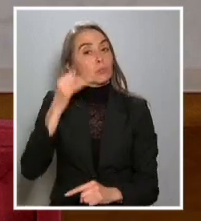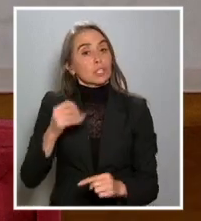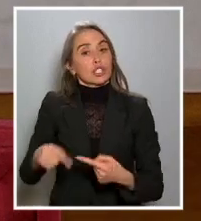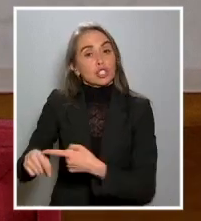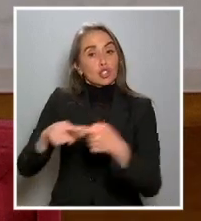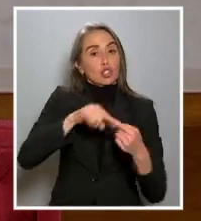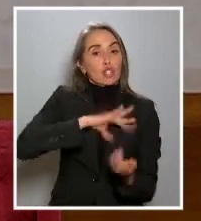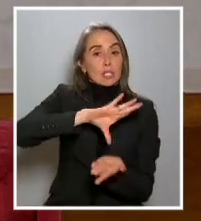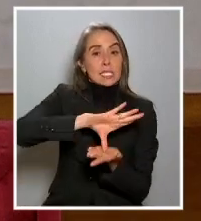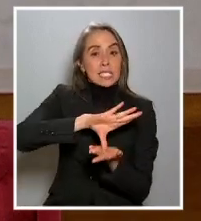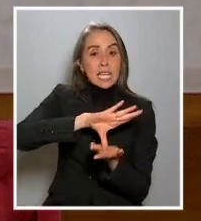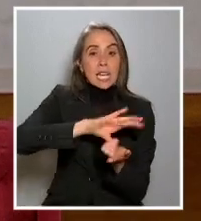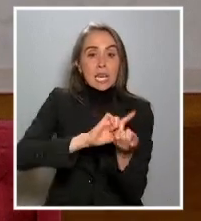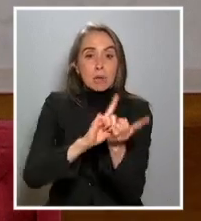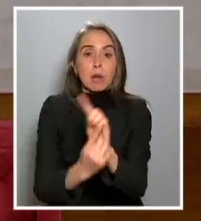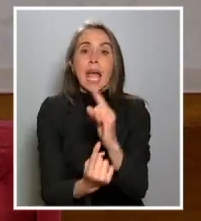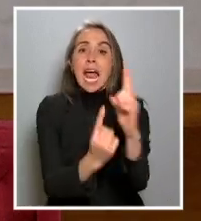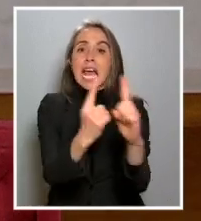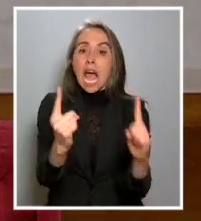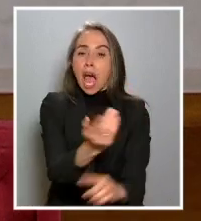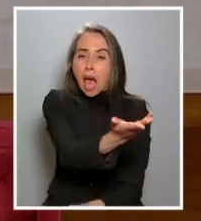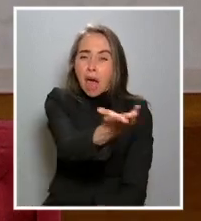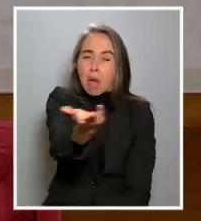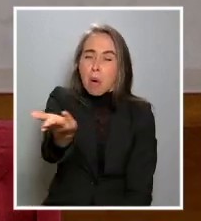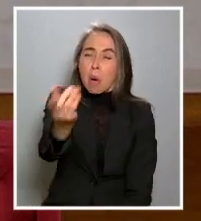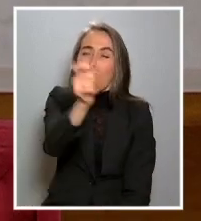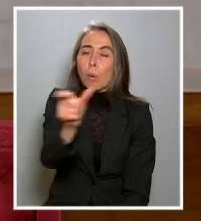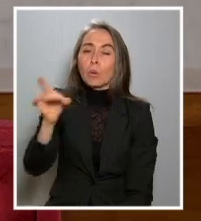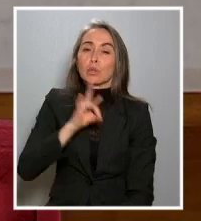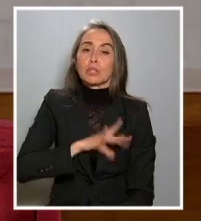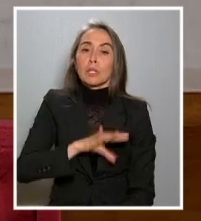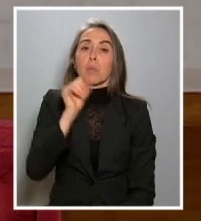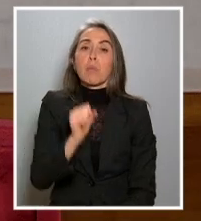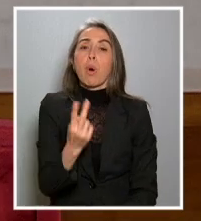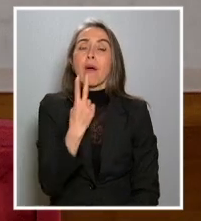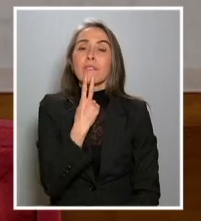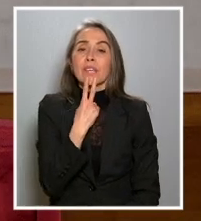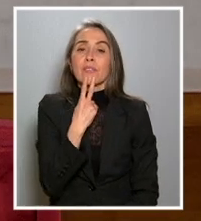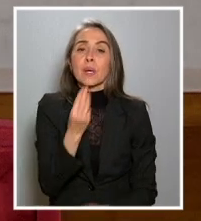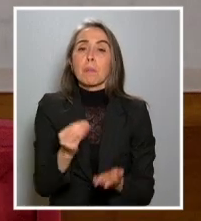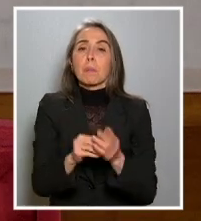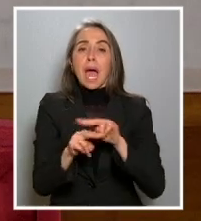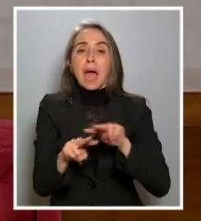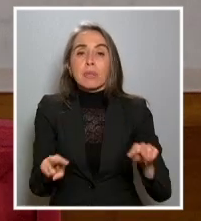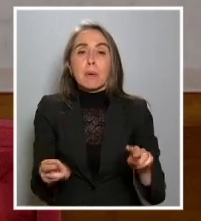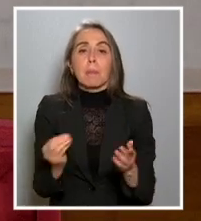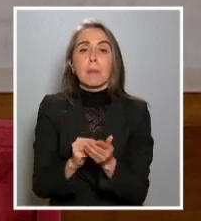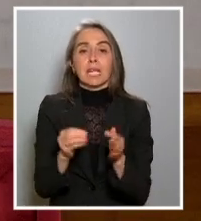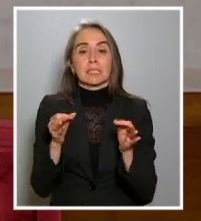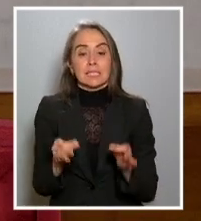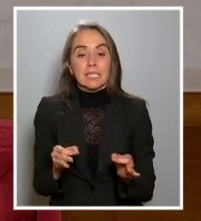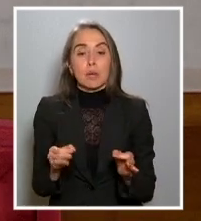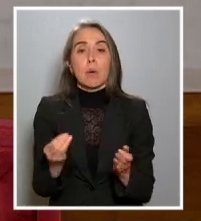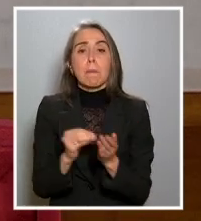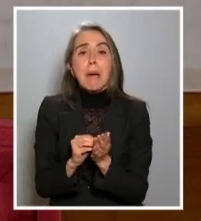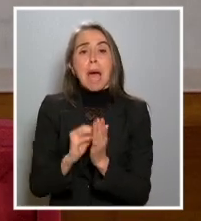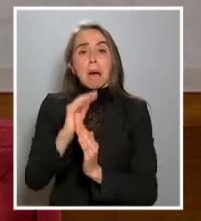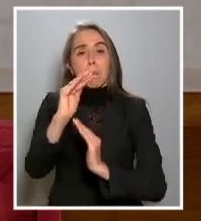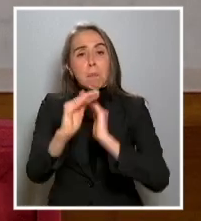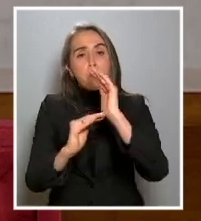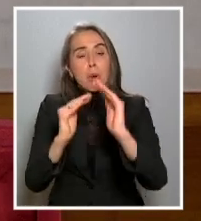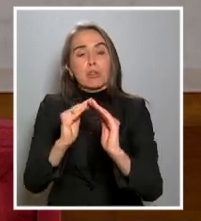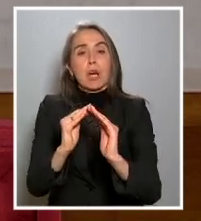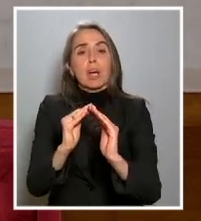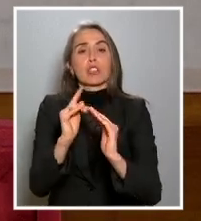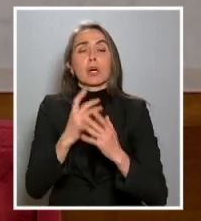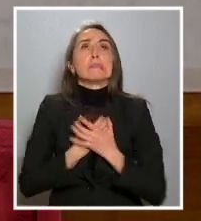la que cada uno de ustedes, compatriotas, pueda vivir más tranquilo, más seguro, más protegido, sin